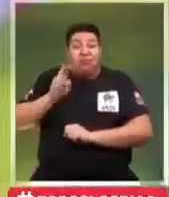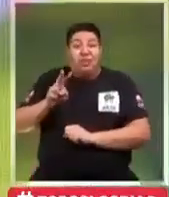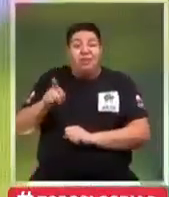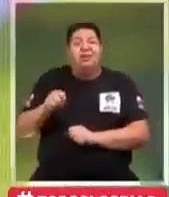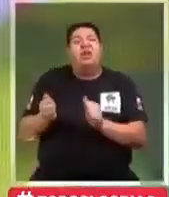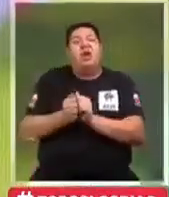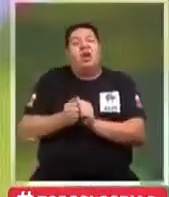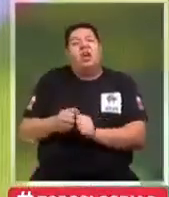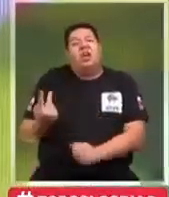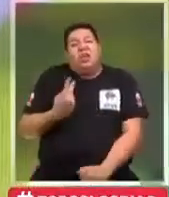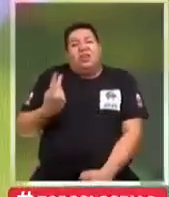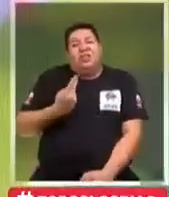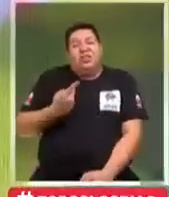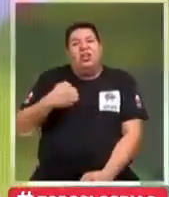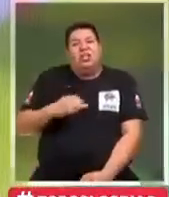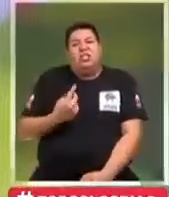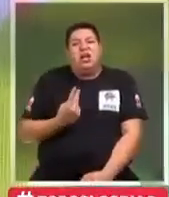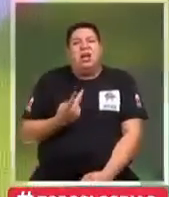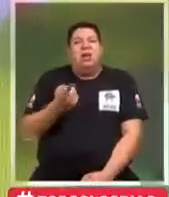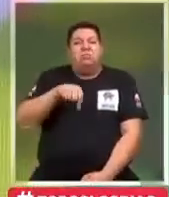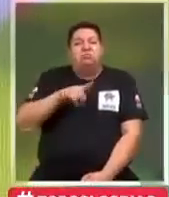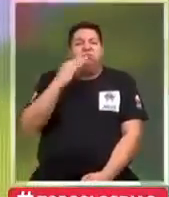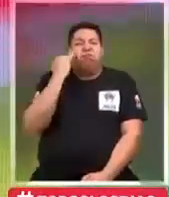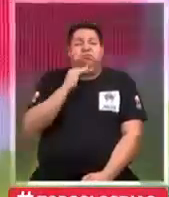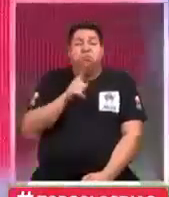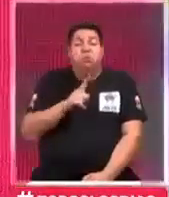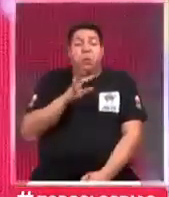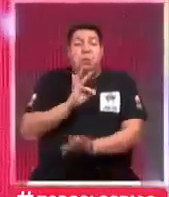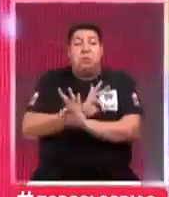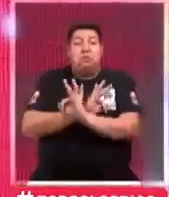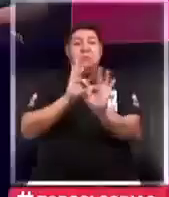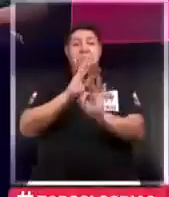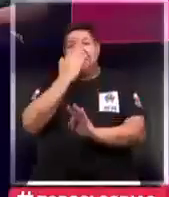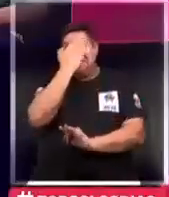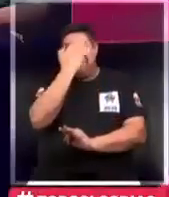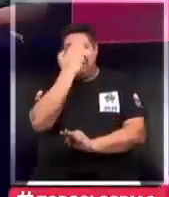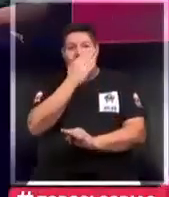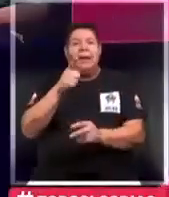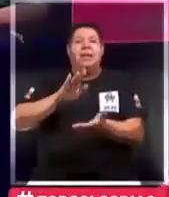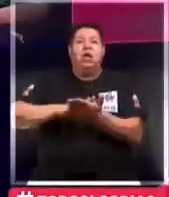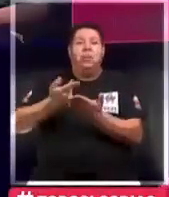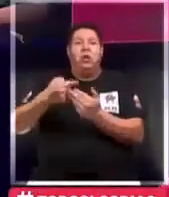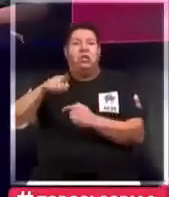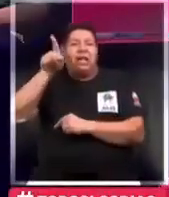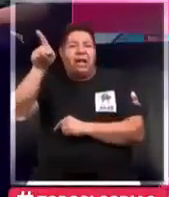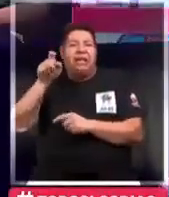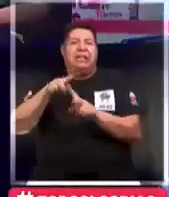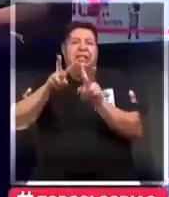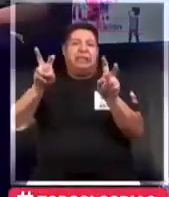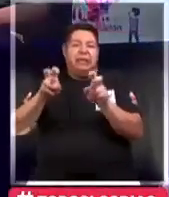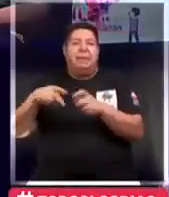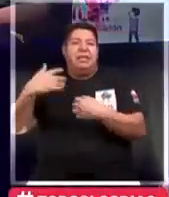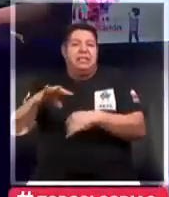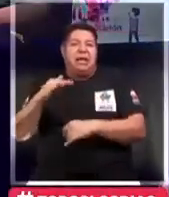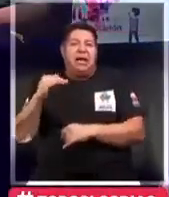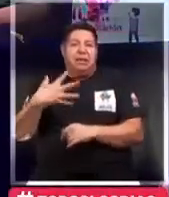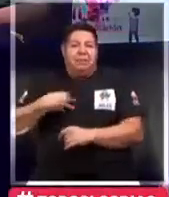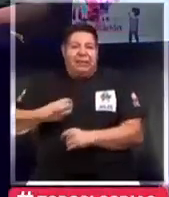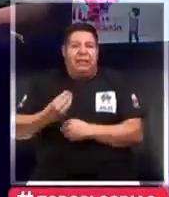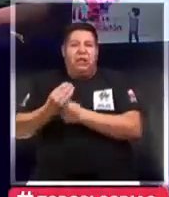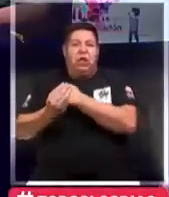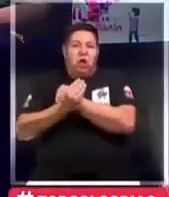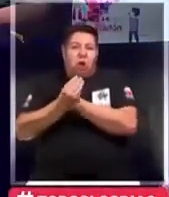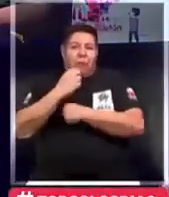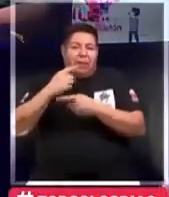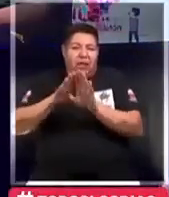con la Emi y en ningún momento tuve esa preocupación de cómo estarán. Los niños comieron, se fueron limpios